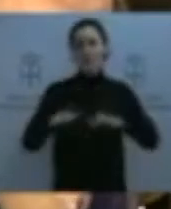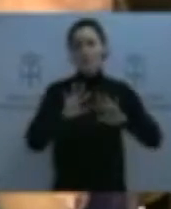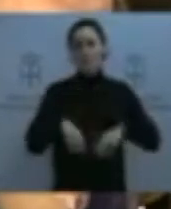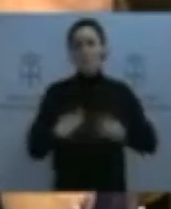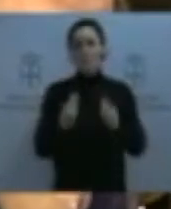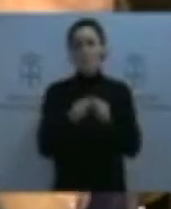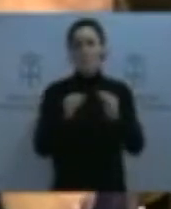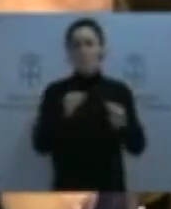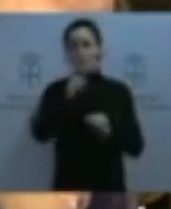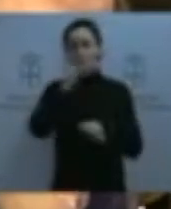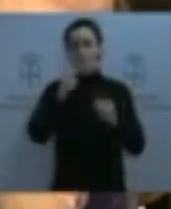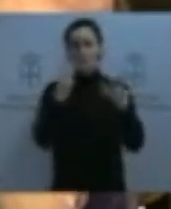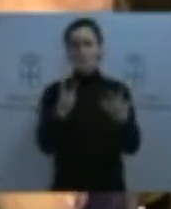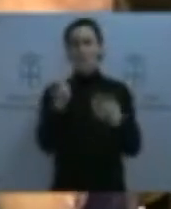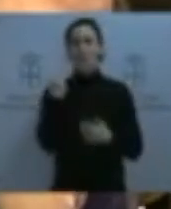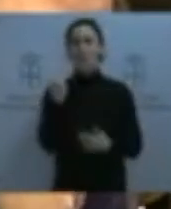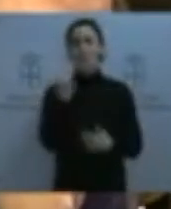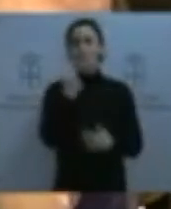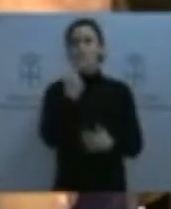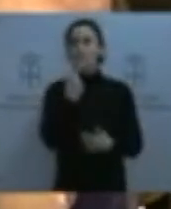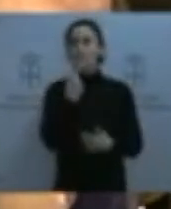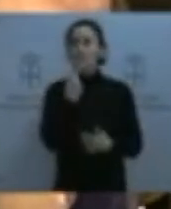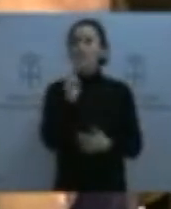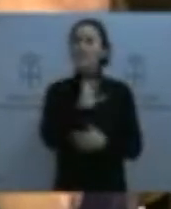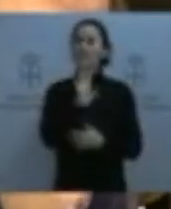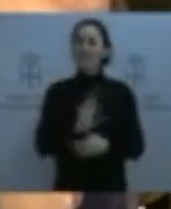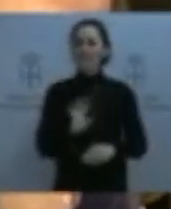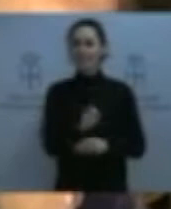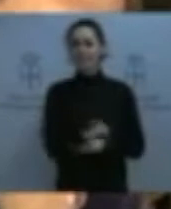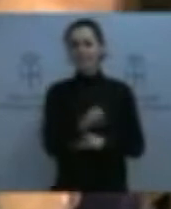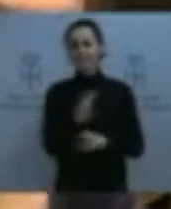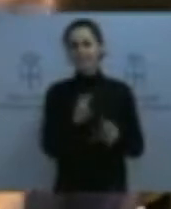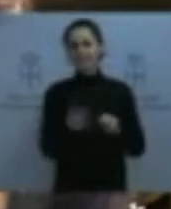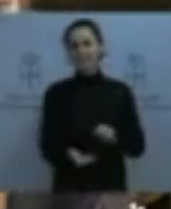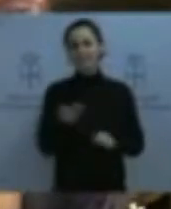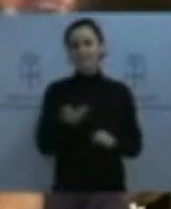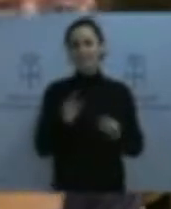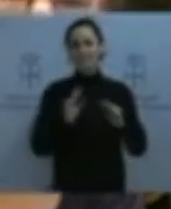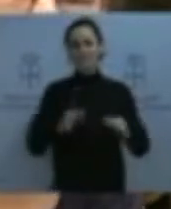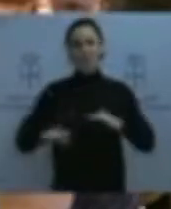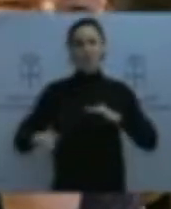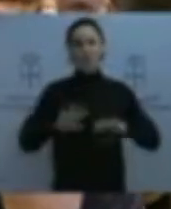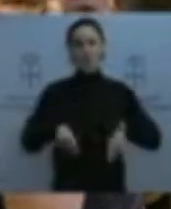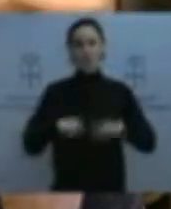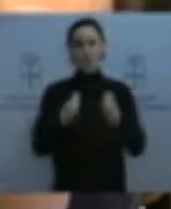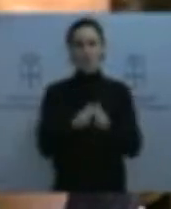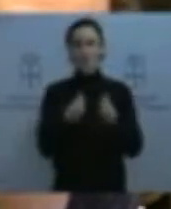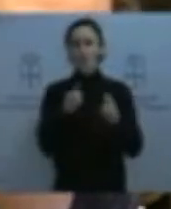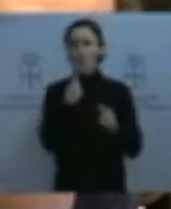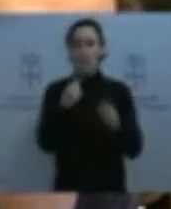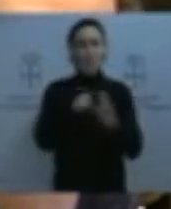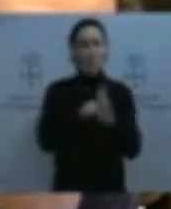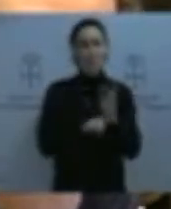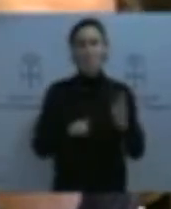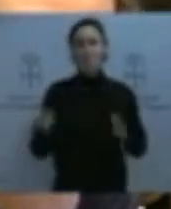Fundación son 7 millones, pero parece obviar una cuestión importante, y es que gran parte de ese activo total viene marcado por el